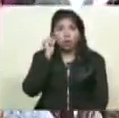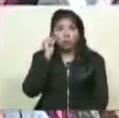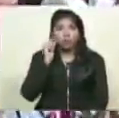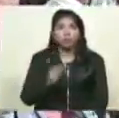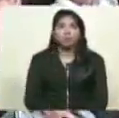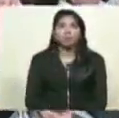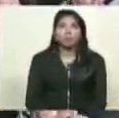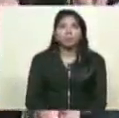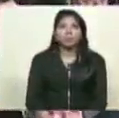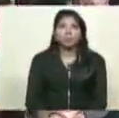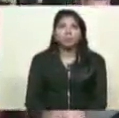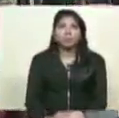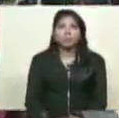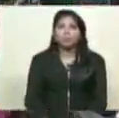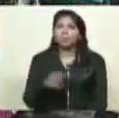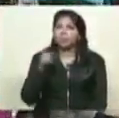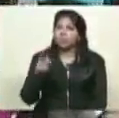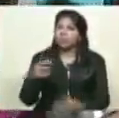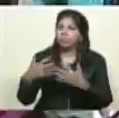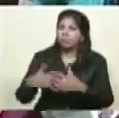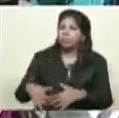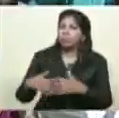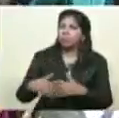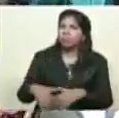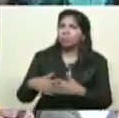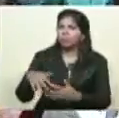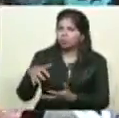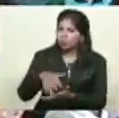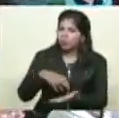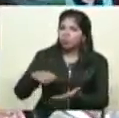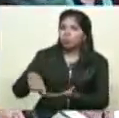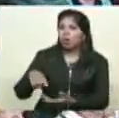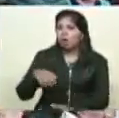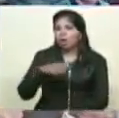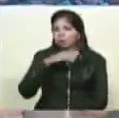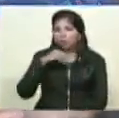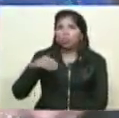industria, de la agroindustria, del azúcar.